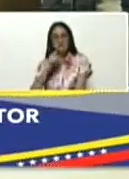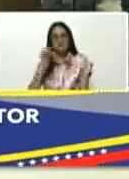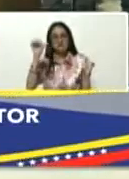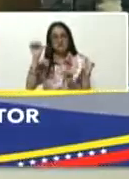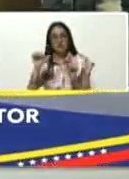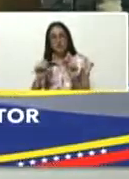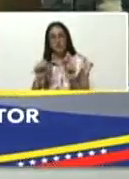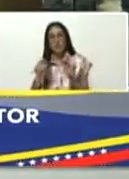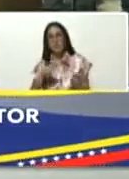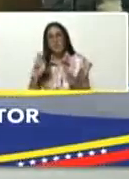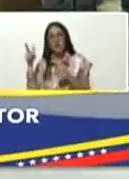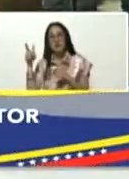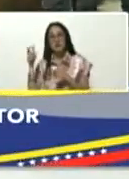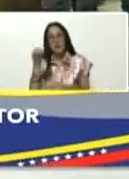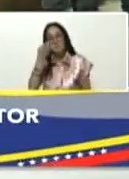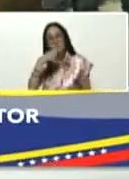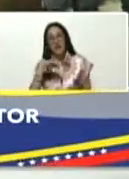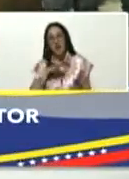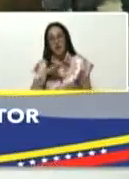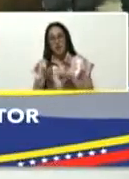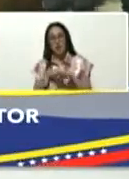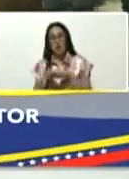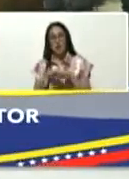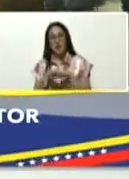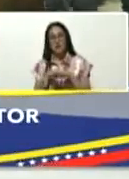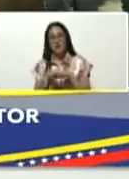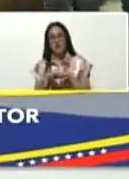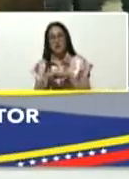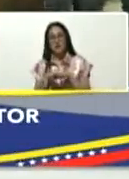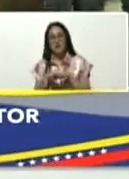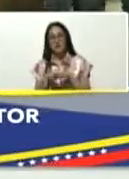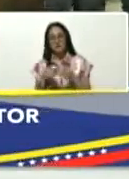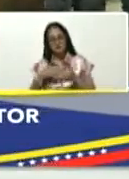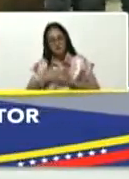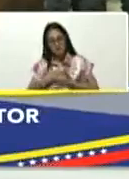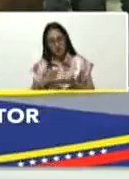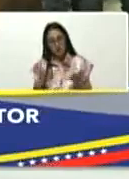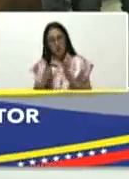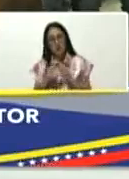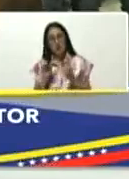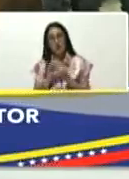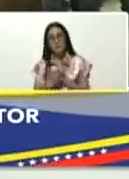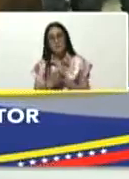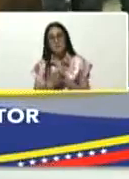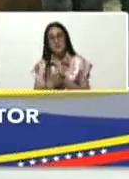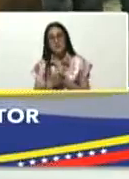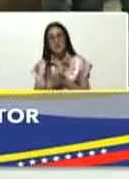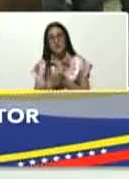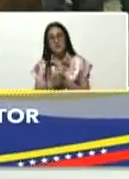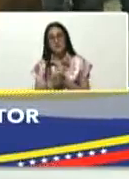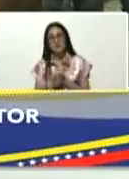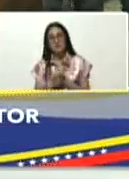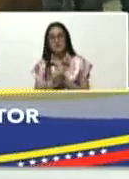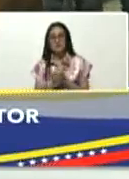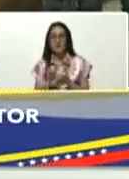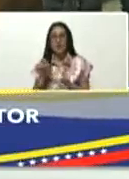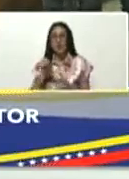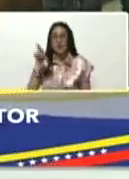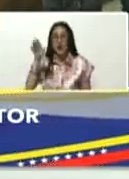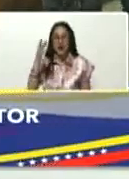hablando de la exportación del mango cojedeño, a abrirle camino a todos nuestros amigos por allá, por los mundos